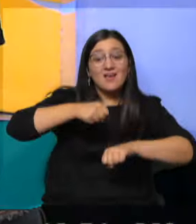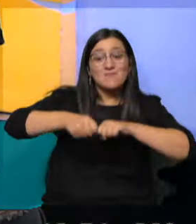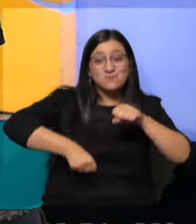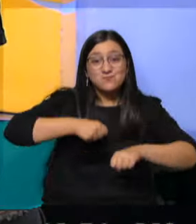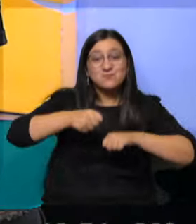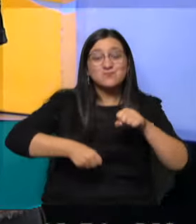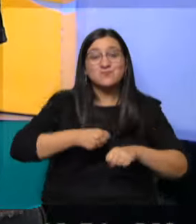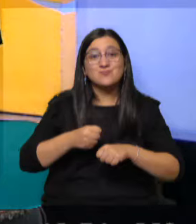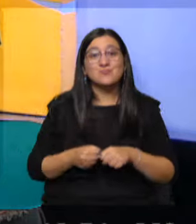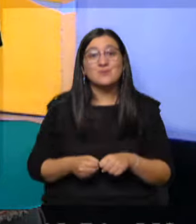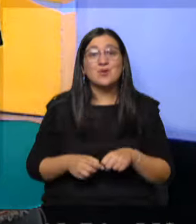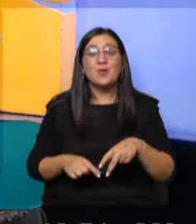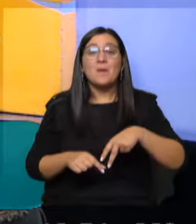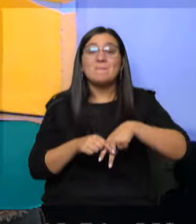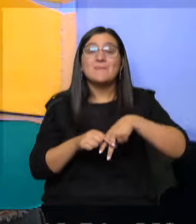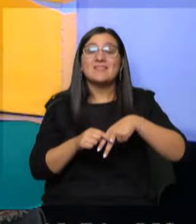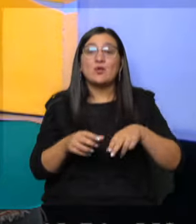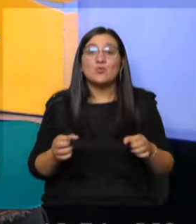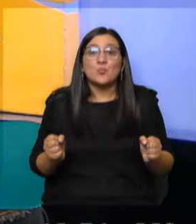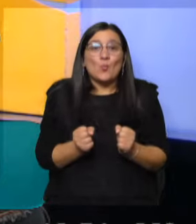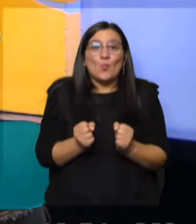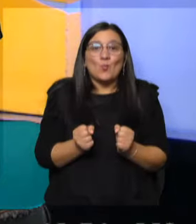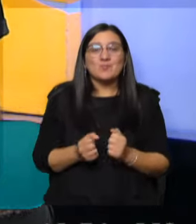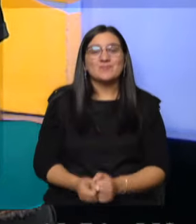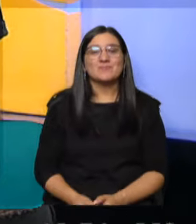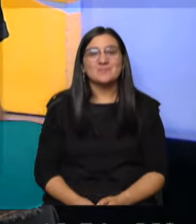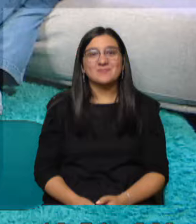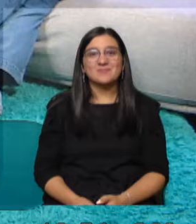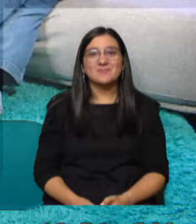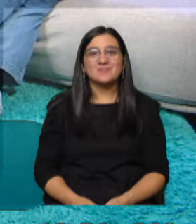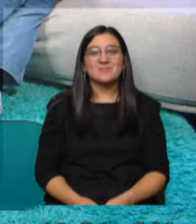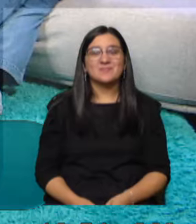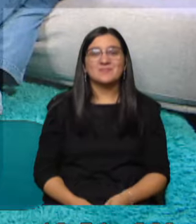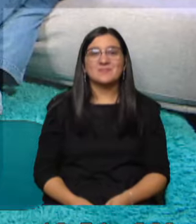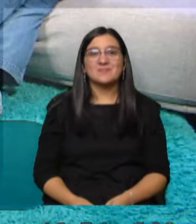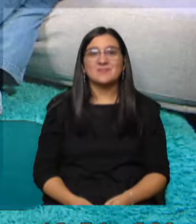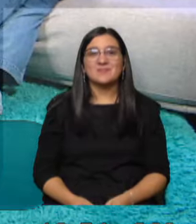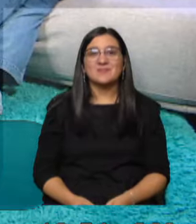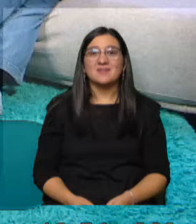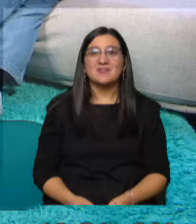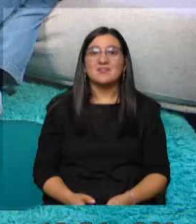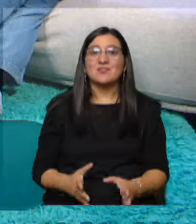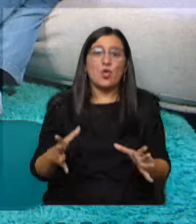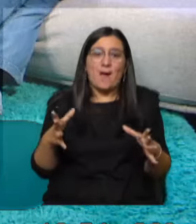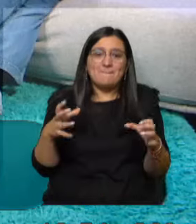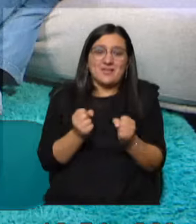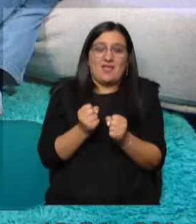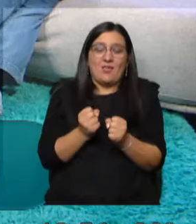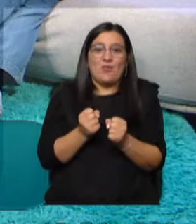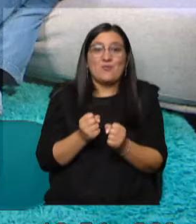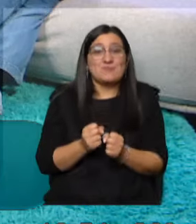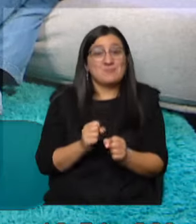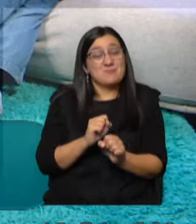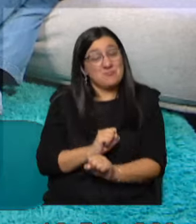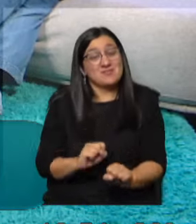Ciclista me gusta. Con calcita. Es interesante el ciclista. No, nunca lo vi en un show de stripper, pero bien. Es un personaje. Está raro el ciclista, está todo apretujado, ¿viste? Por eso.